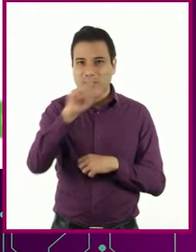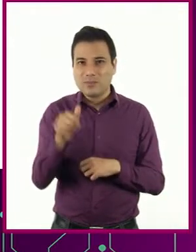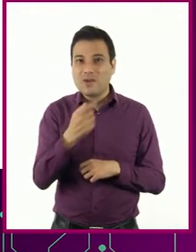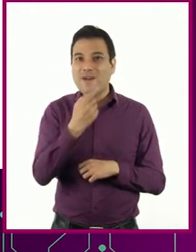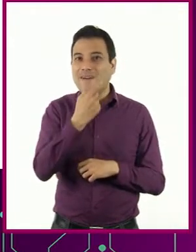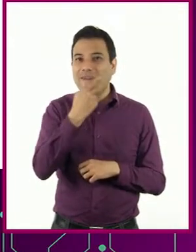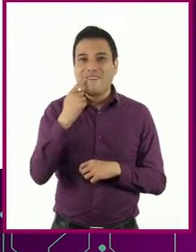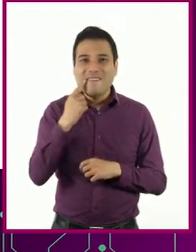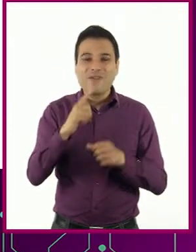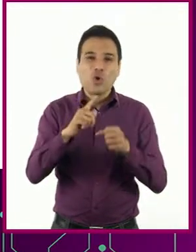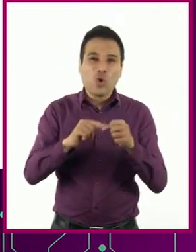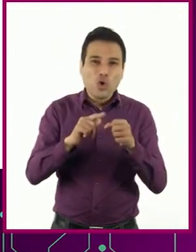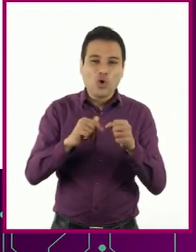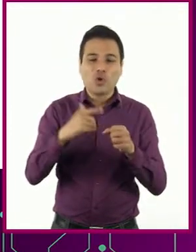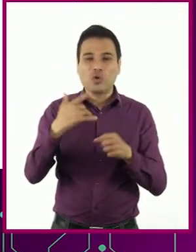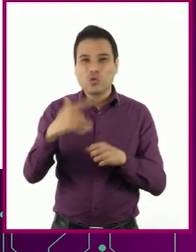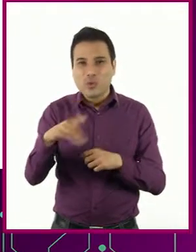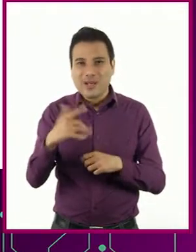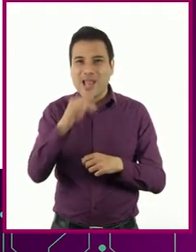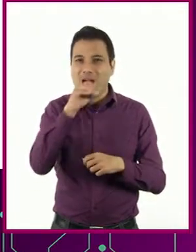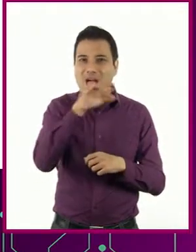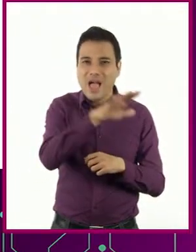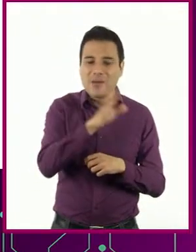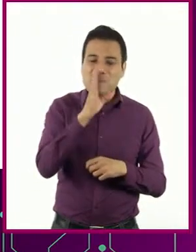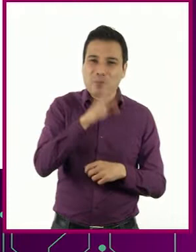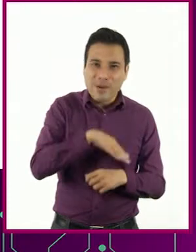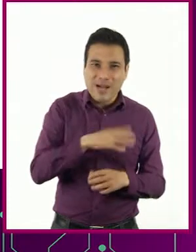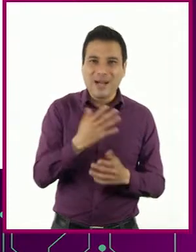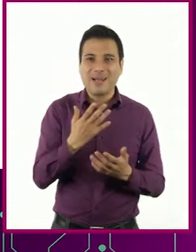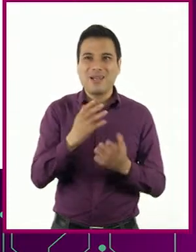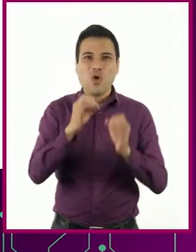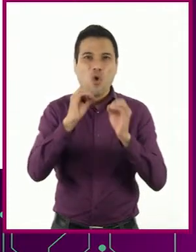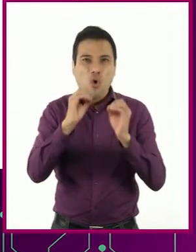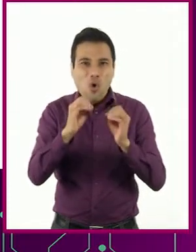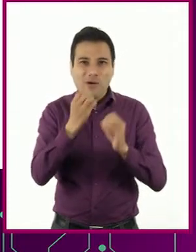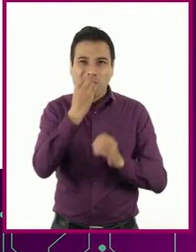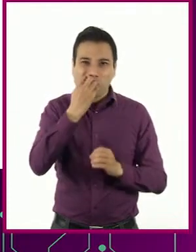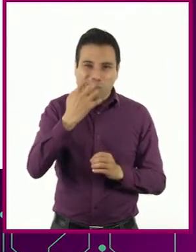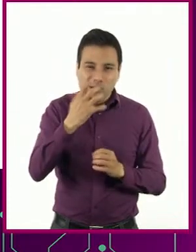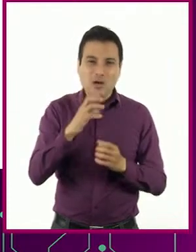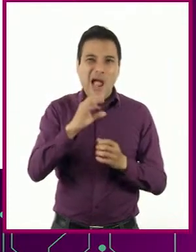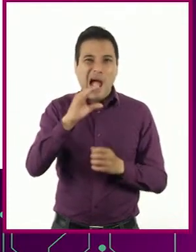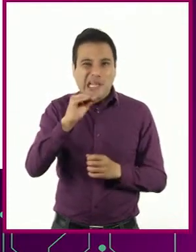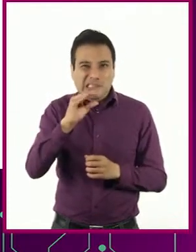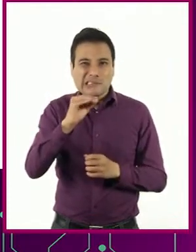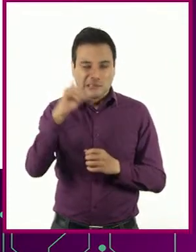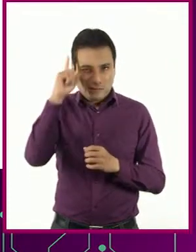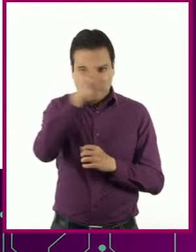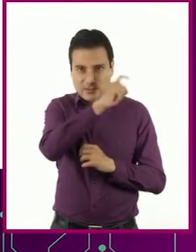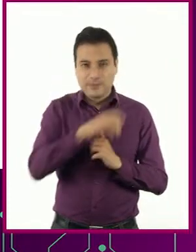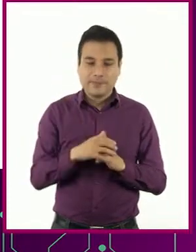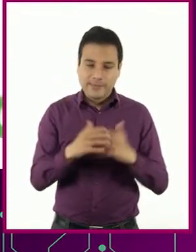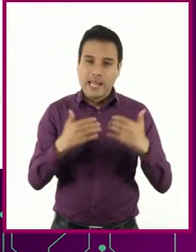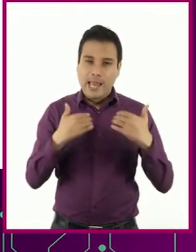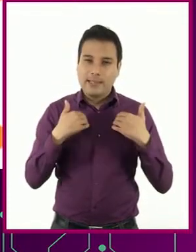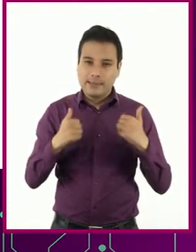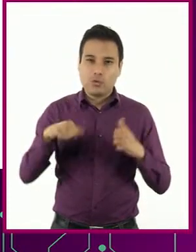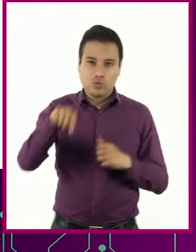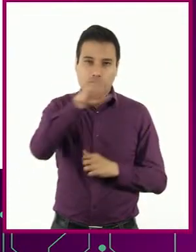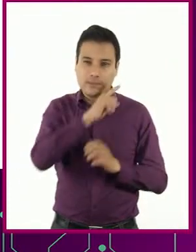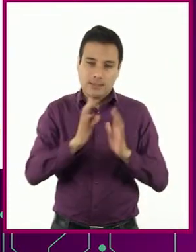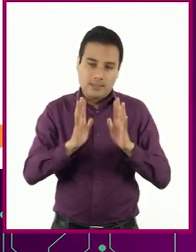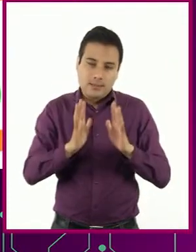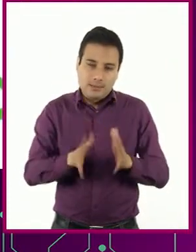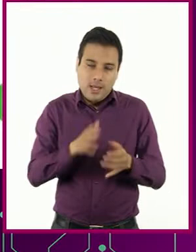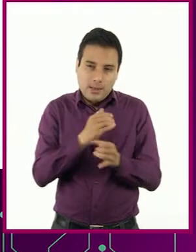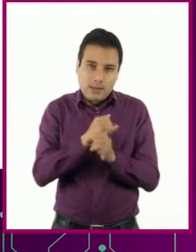esmalte, fracturas dentarias, mal aliento, alteraciones en la fonación, deglución y masticación. Entendemos que tú cada día eres más independiente